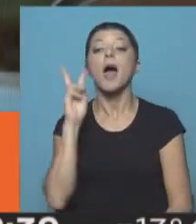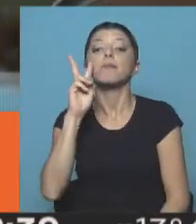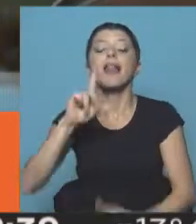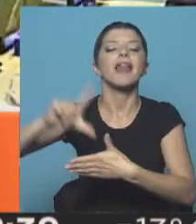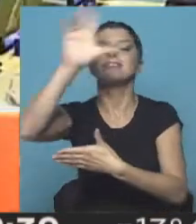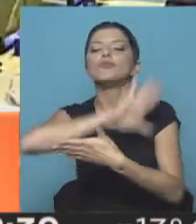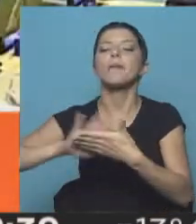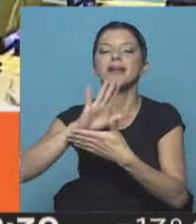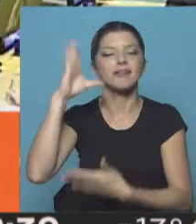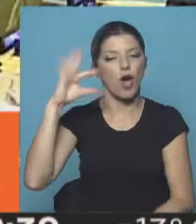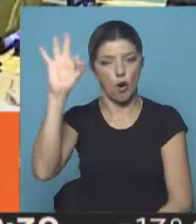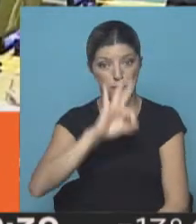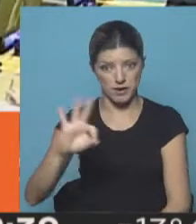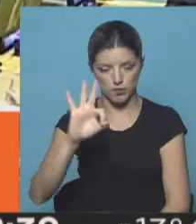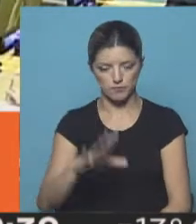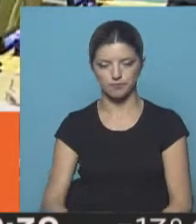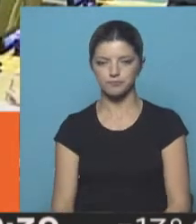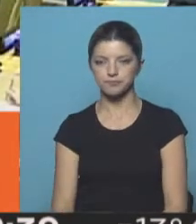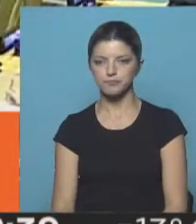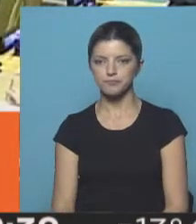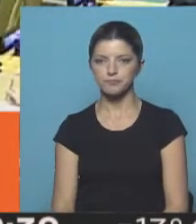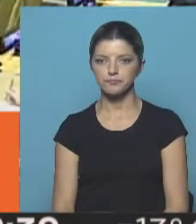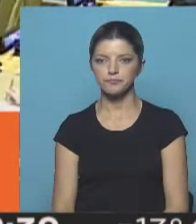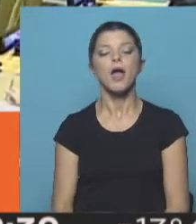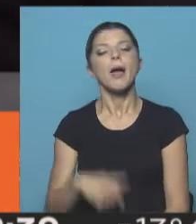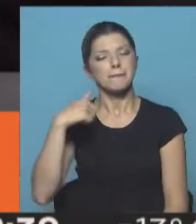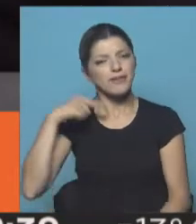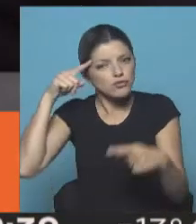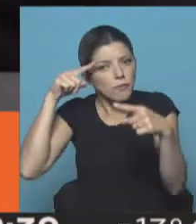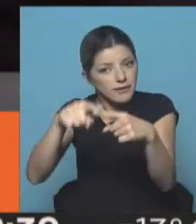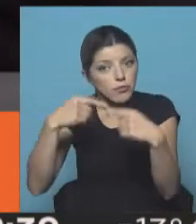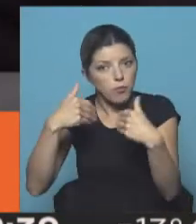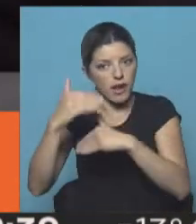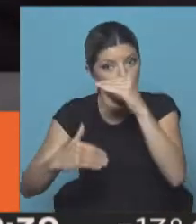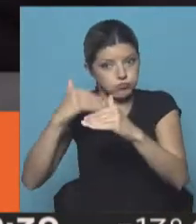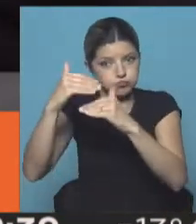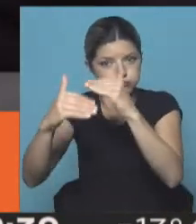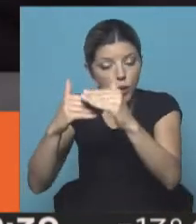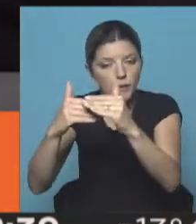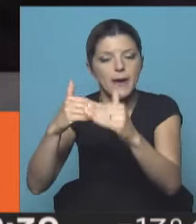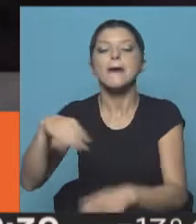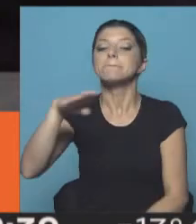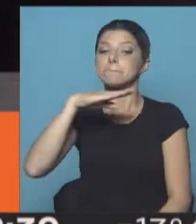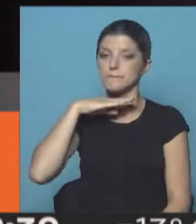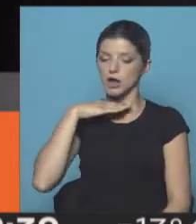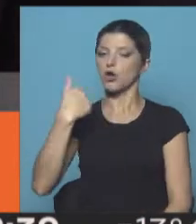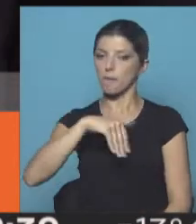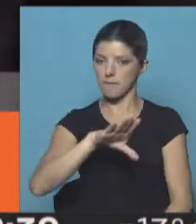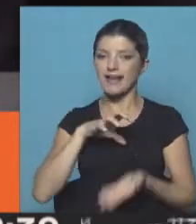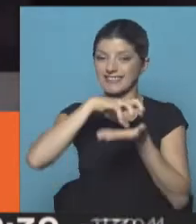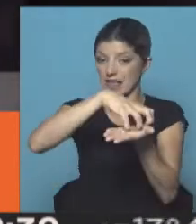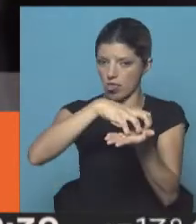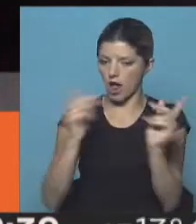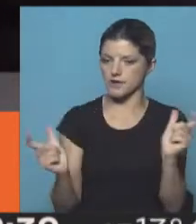Unidas. Para avanzar en estos propósitos, mi país se ha ofrecido como sede de una reunión